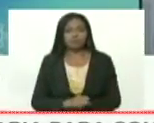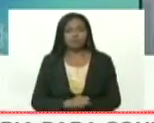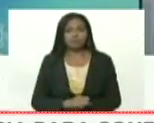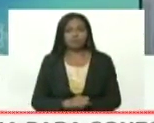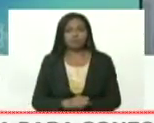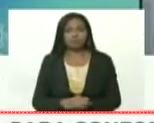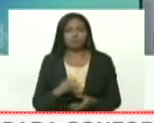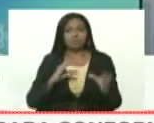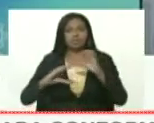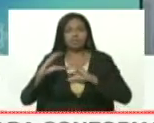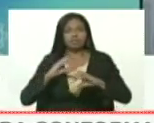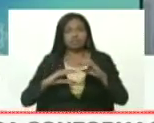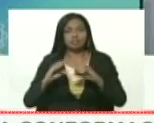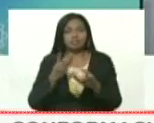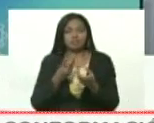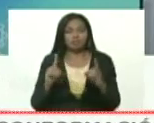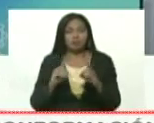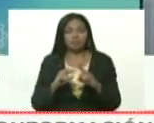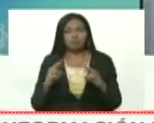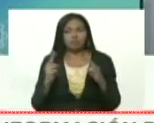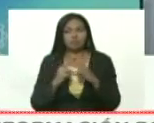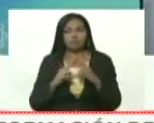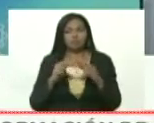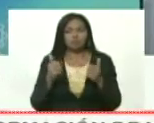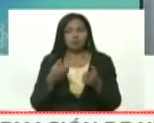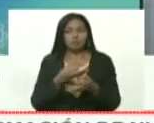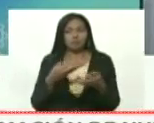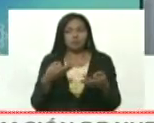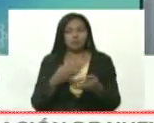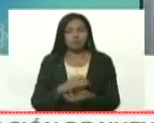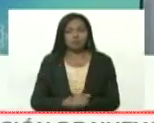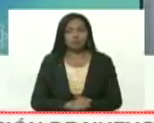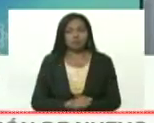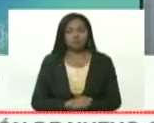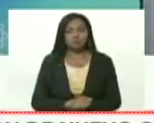la ciencia democratizada, el conocimiento democratizado.